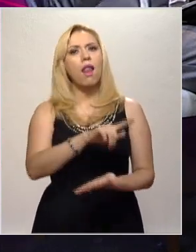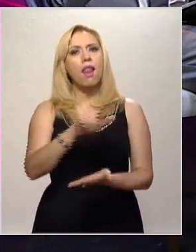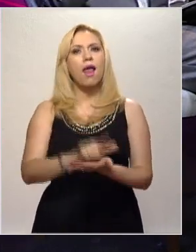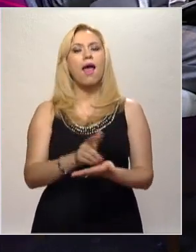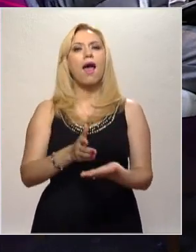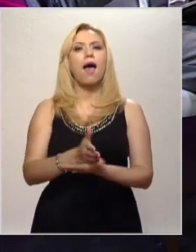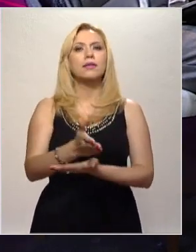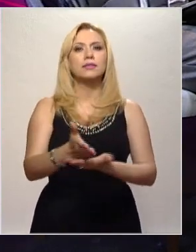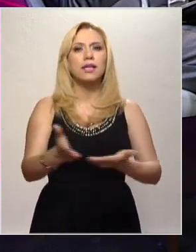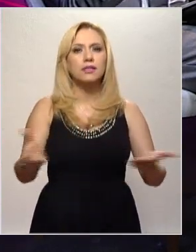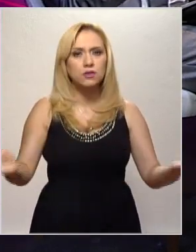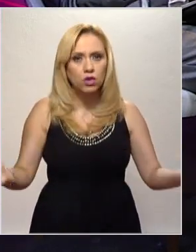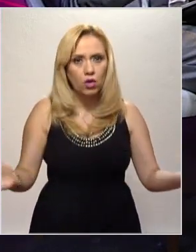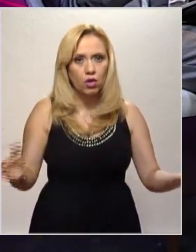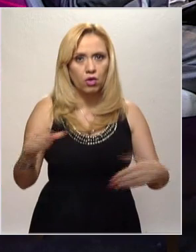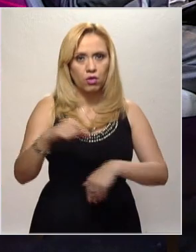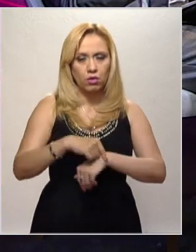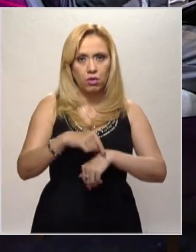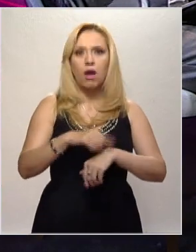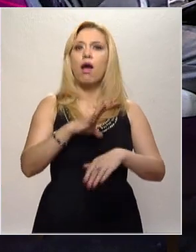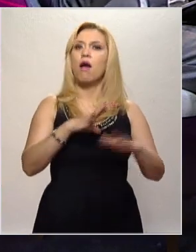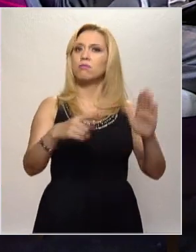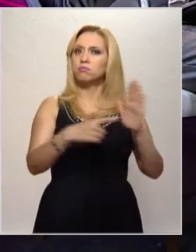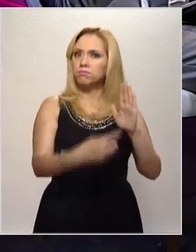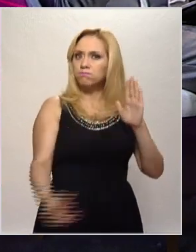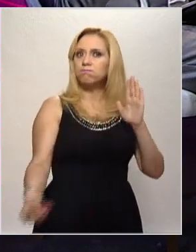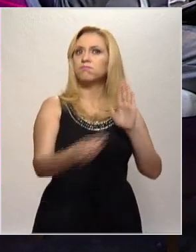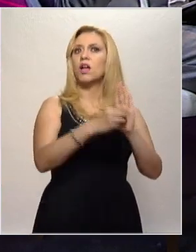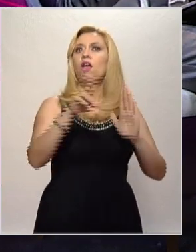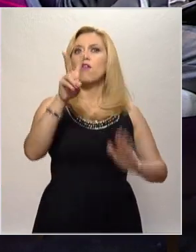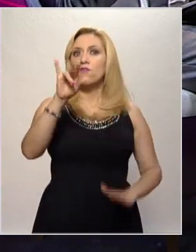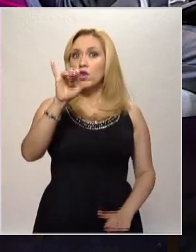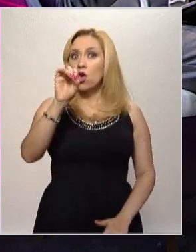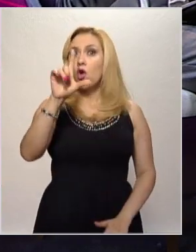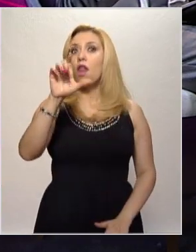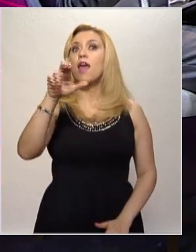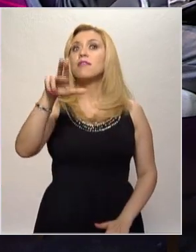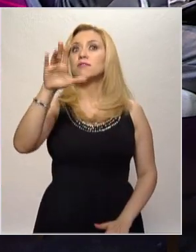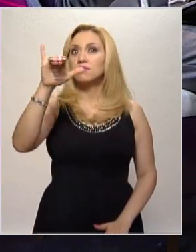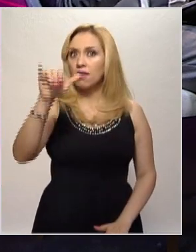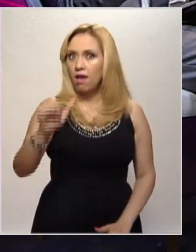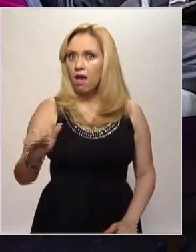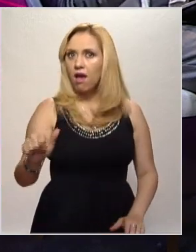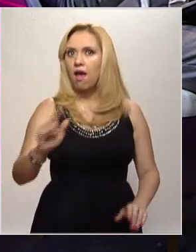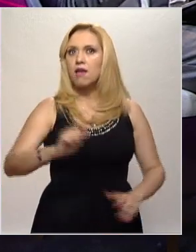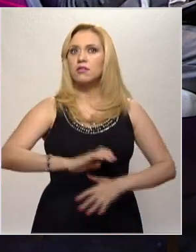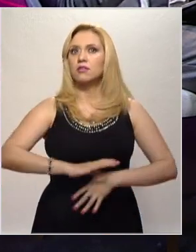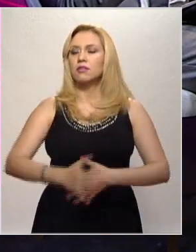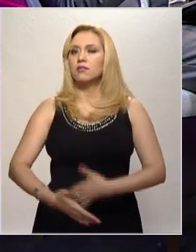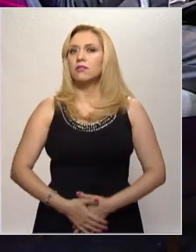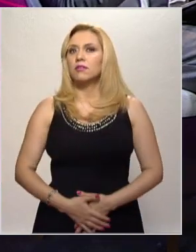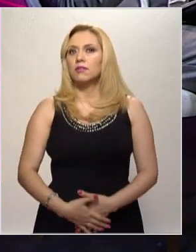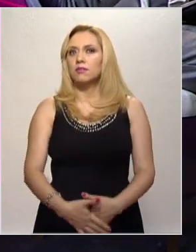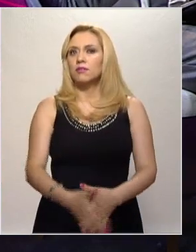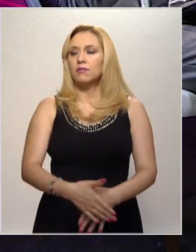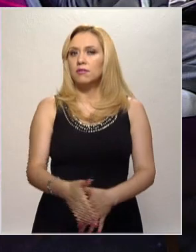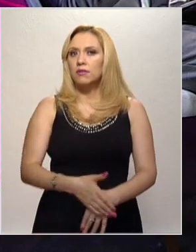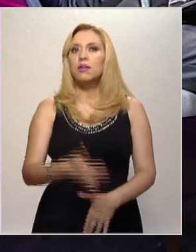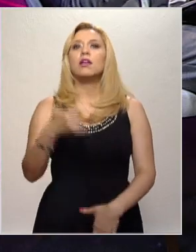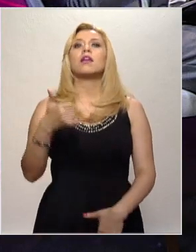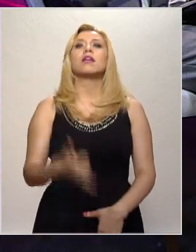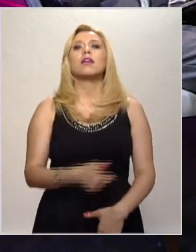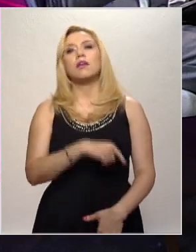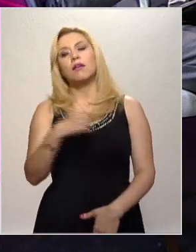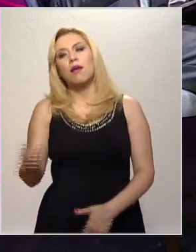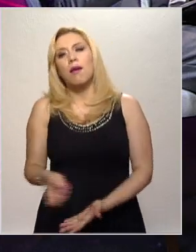está regularizado también el concepto de violencia obstétrica y el concepto de parto humanizado. Pero además, y con esto concluiría,